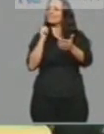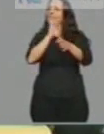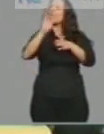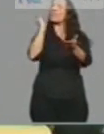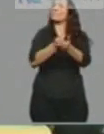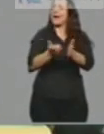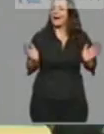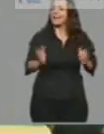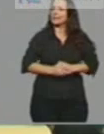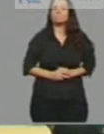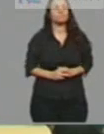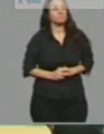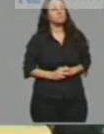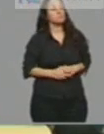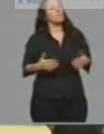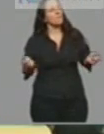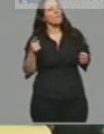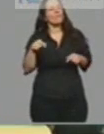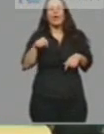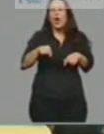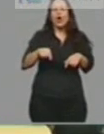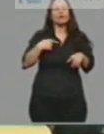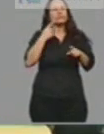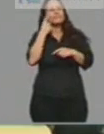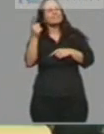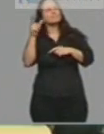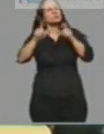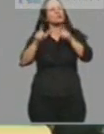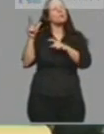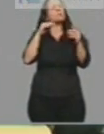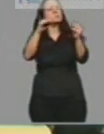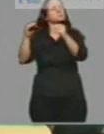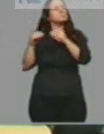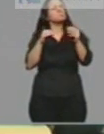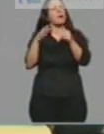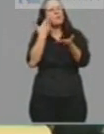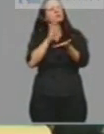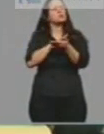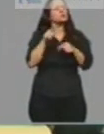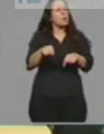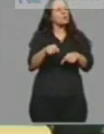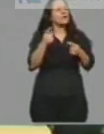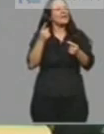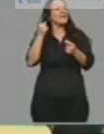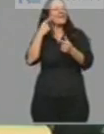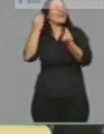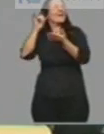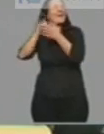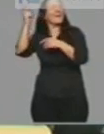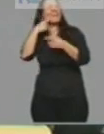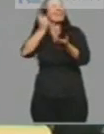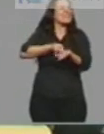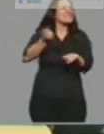yo he escuchado algunos comentarios hoy sobre este fallo que me atrevo a calificar un poco de